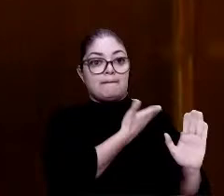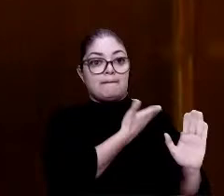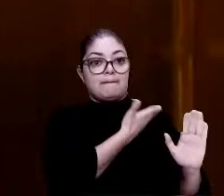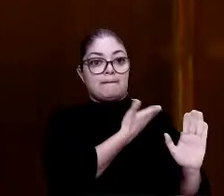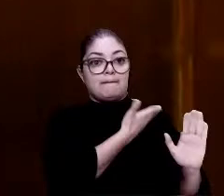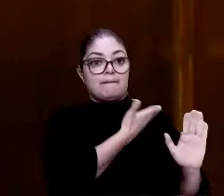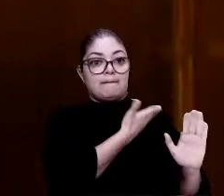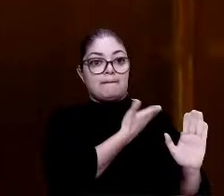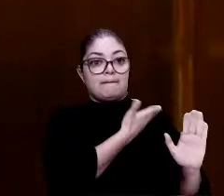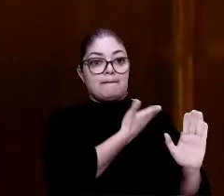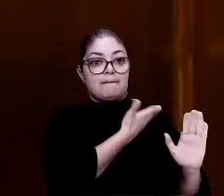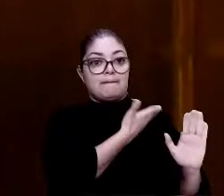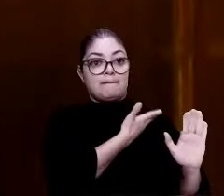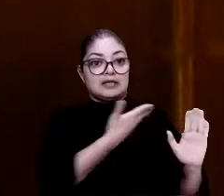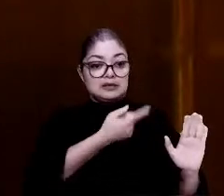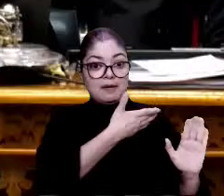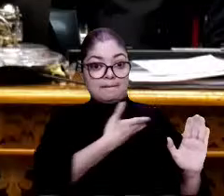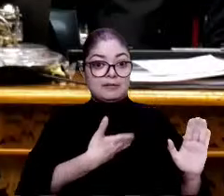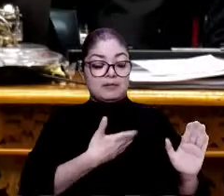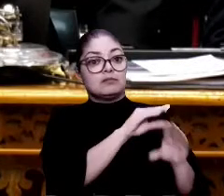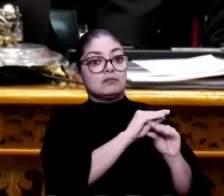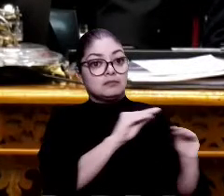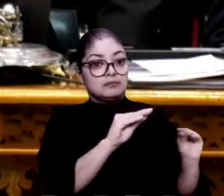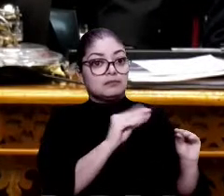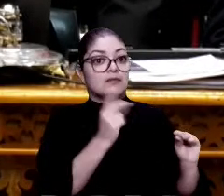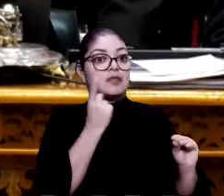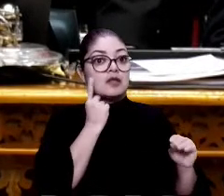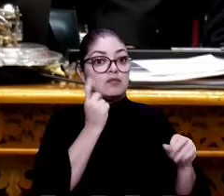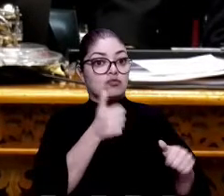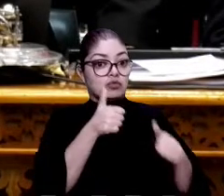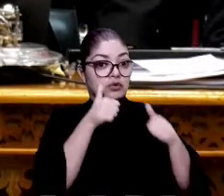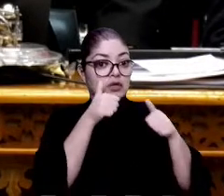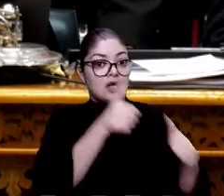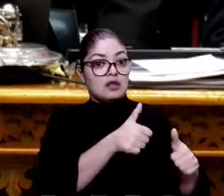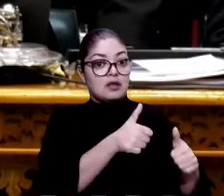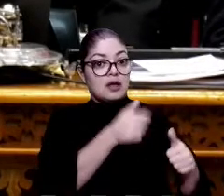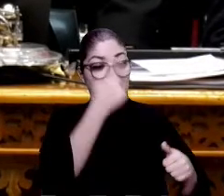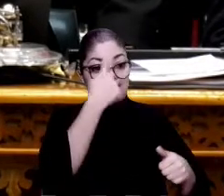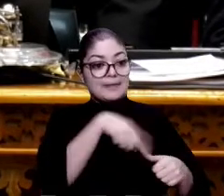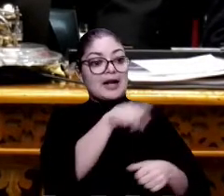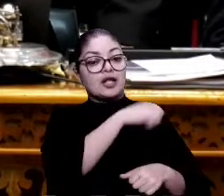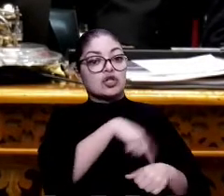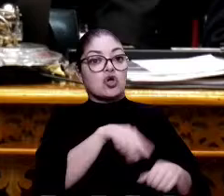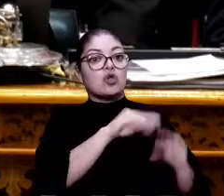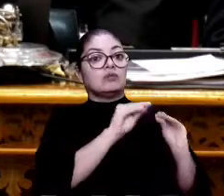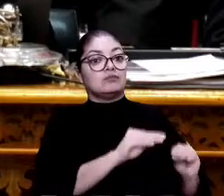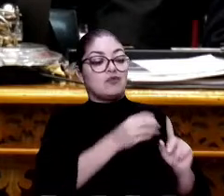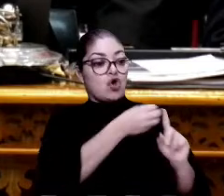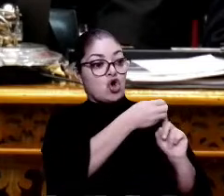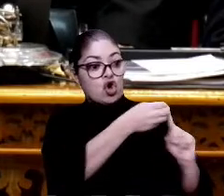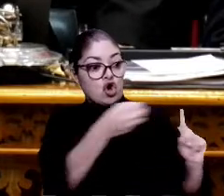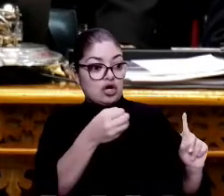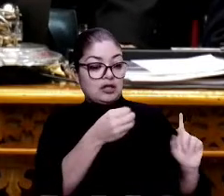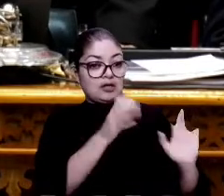esta presidencia se dirige con respeto a sus compañeros diputados y diputadas para que guarden orden y